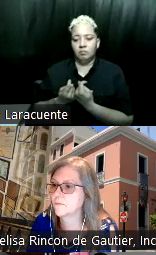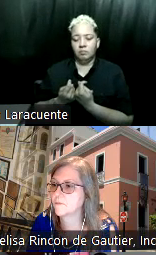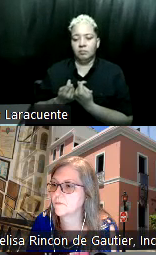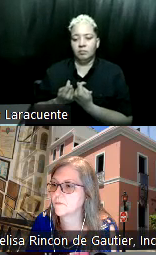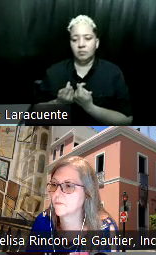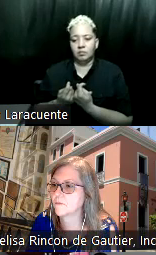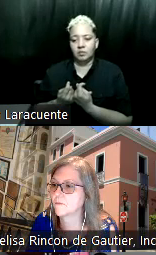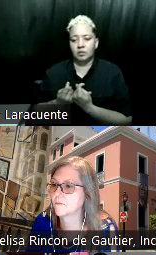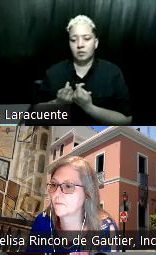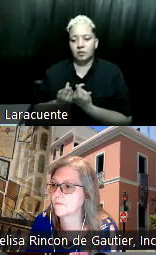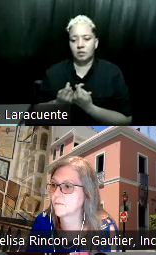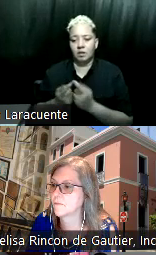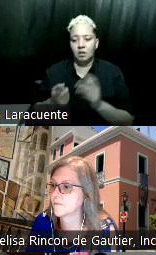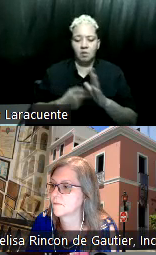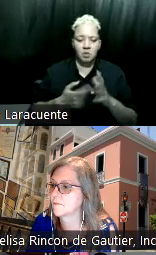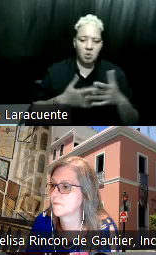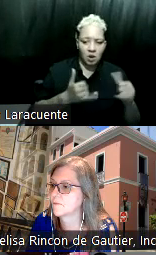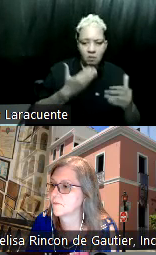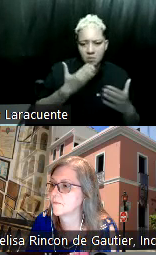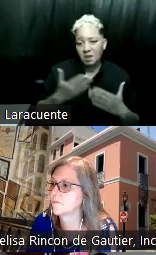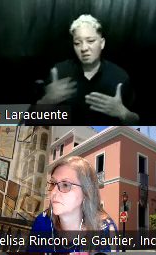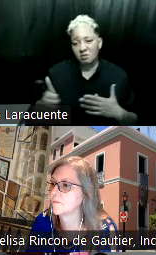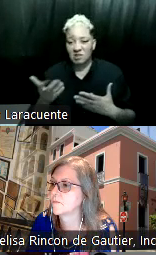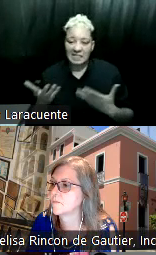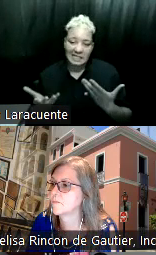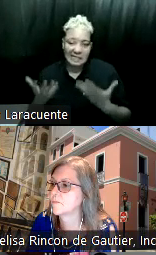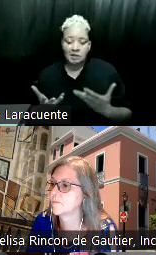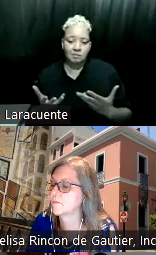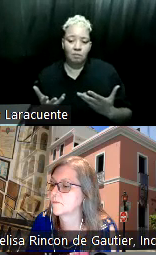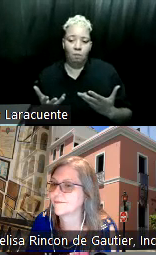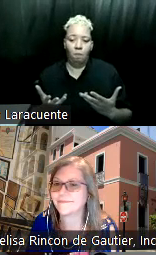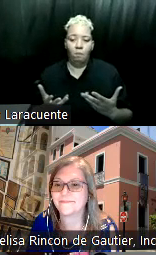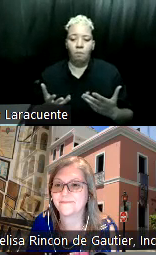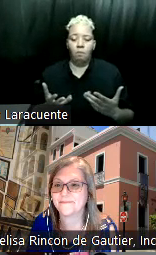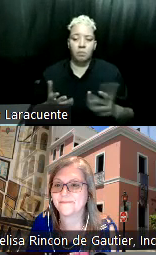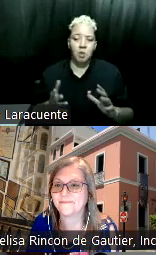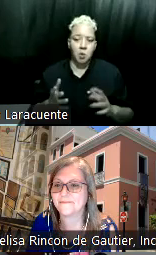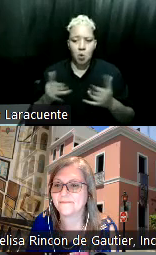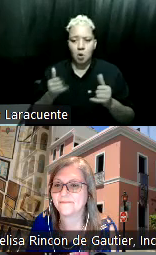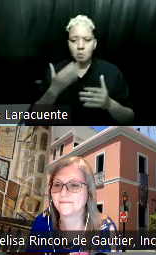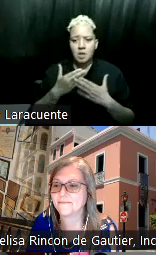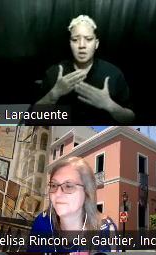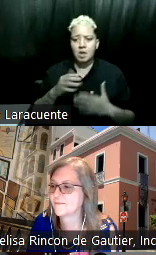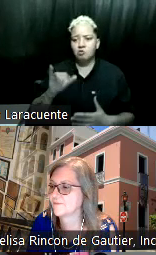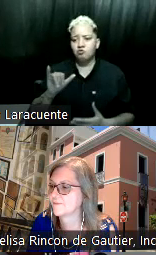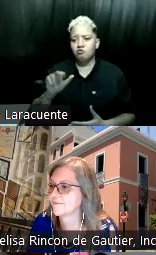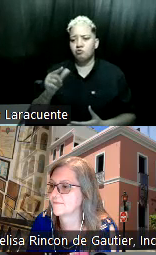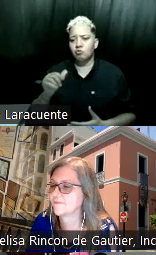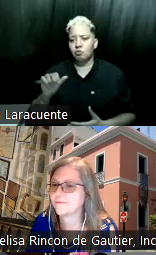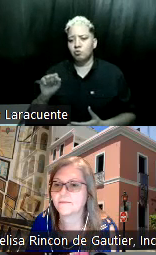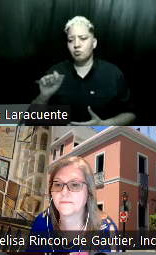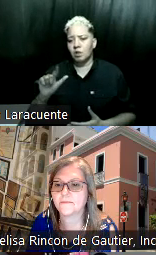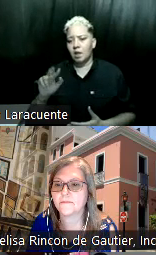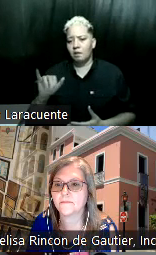en unas ocasiones jugaron bien, en otras parece que no tan bien. Parece que le jugaron bien a Yugoslavia y estuvieron de tú a tú